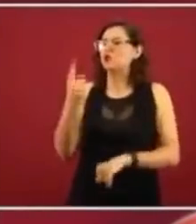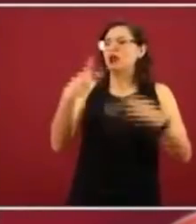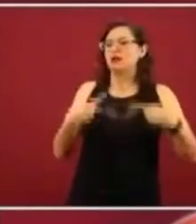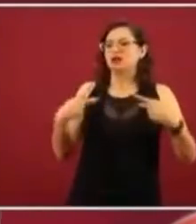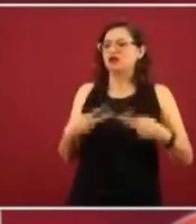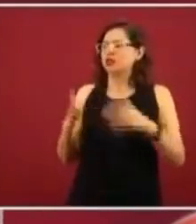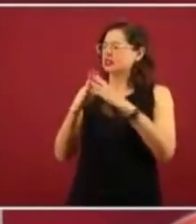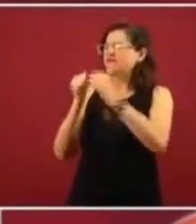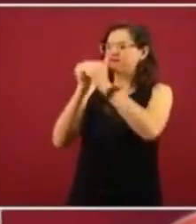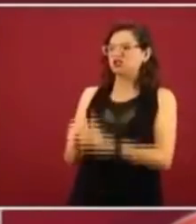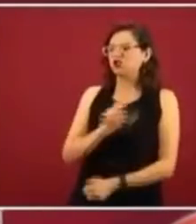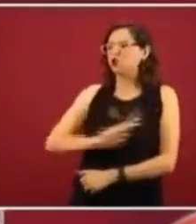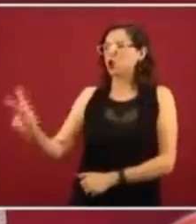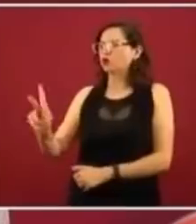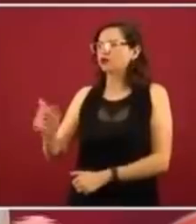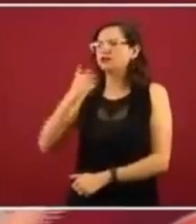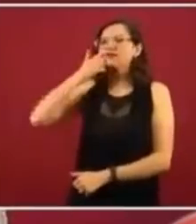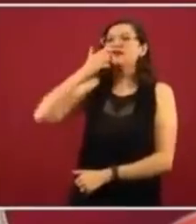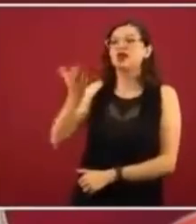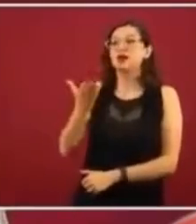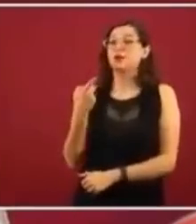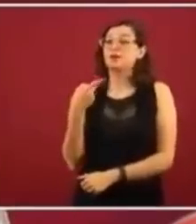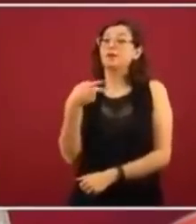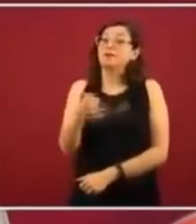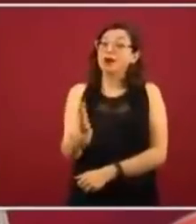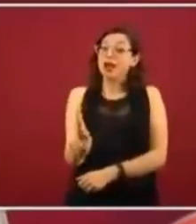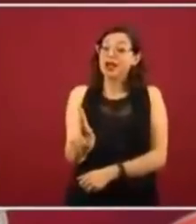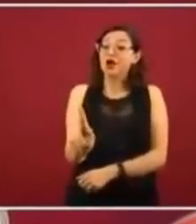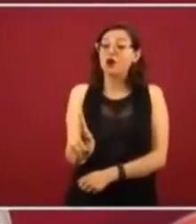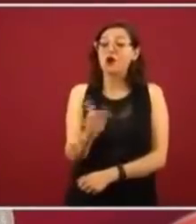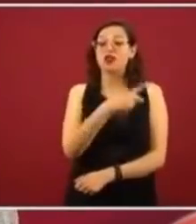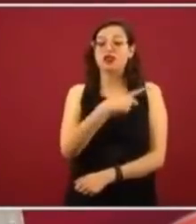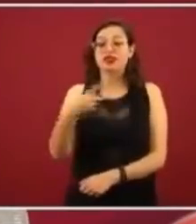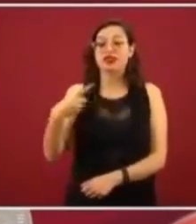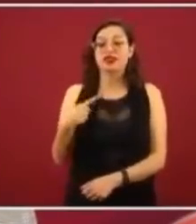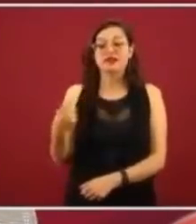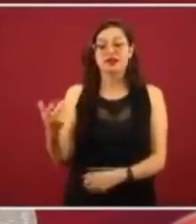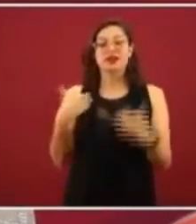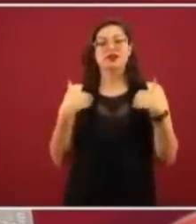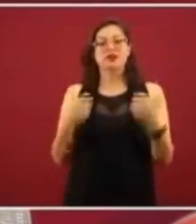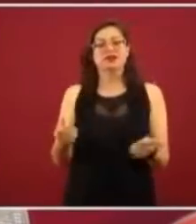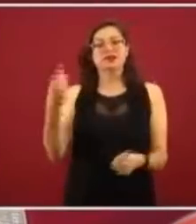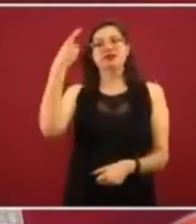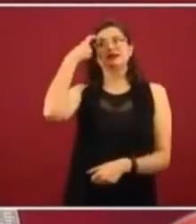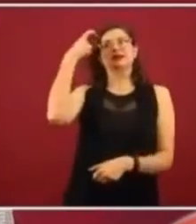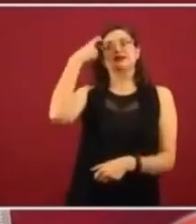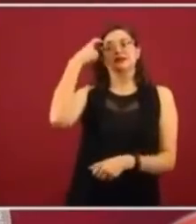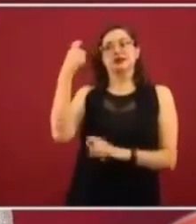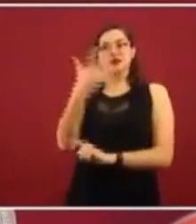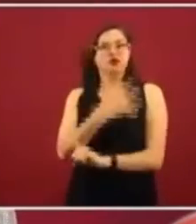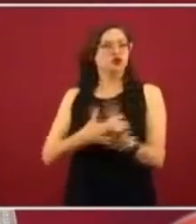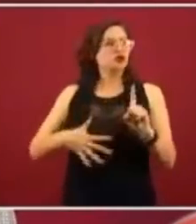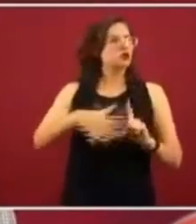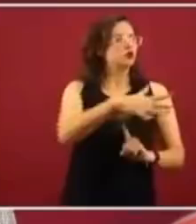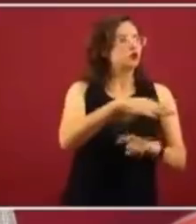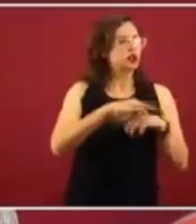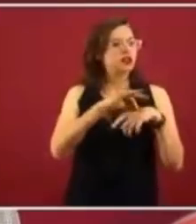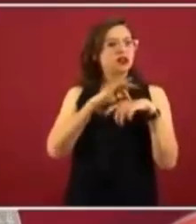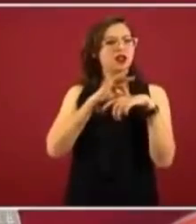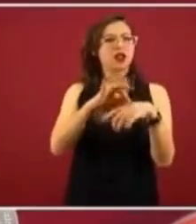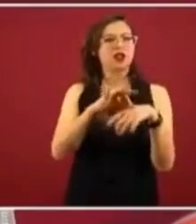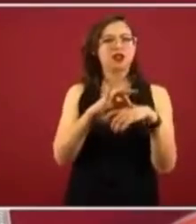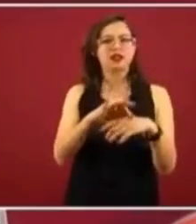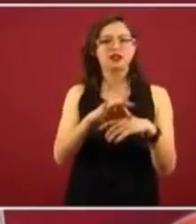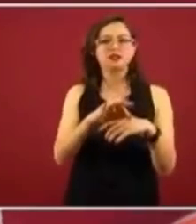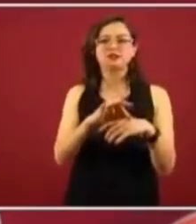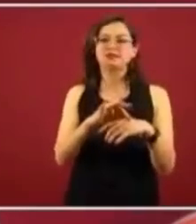su lugar. Sin embargo, uno se tiene que mantener consciente de la realidad social, y esta realidad social